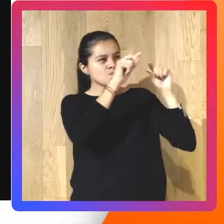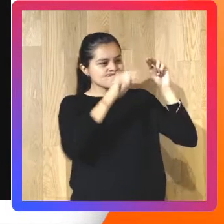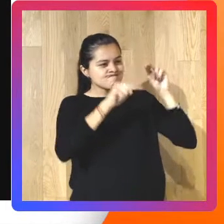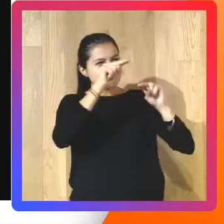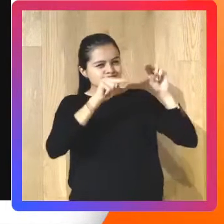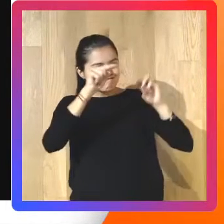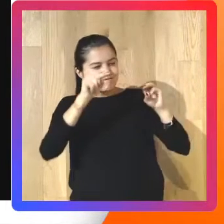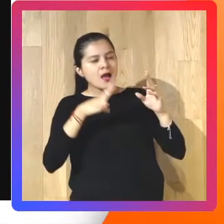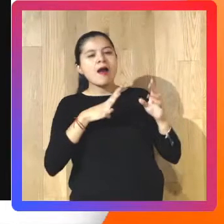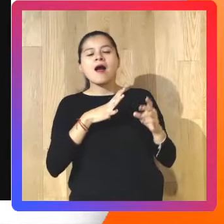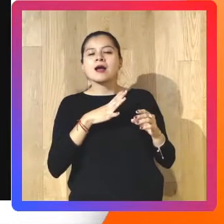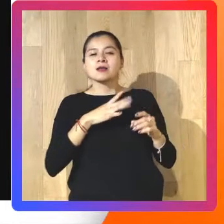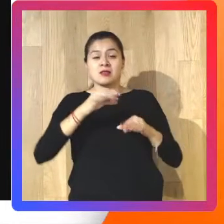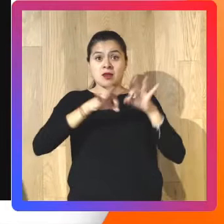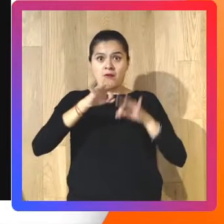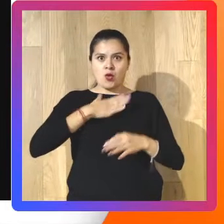digno. Tenemos